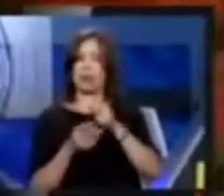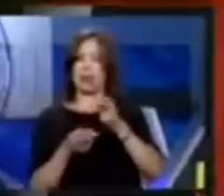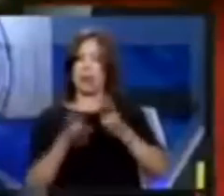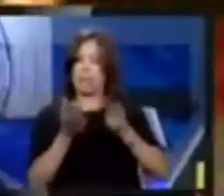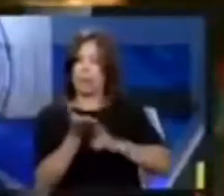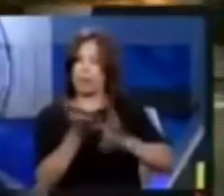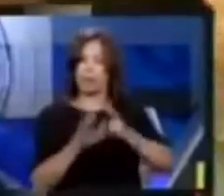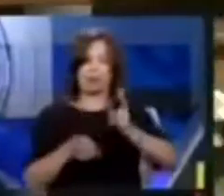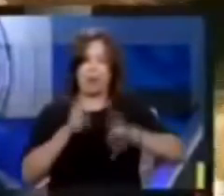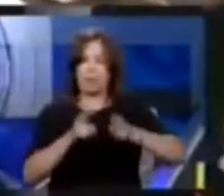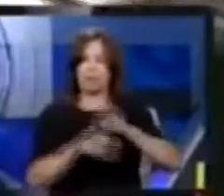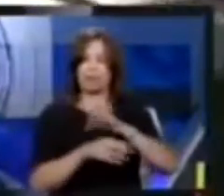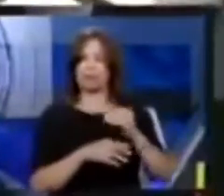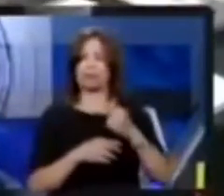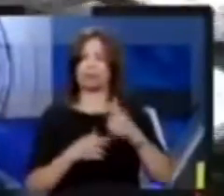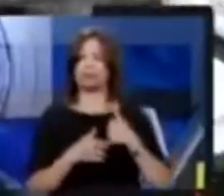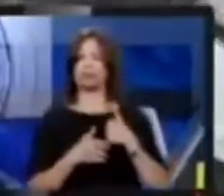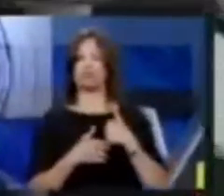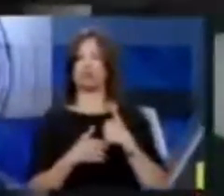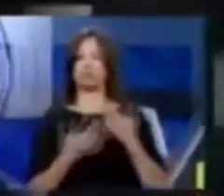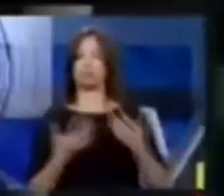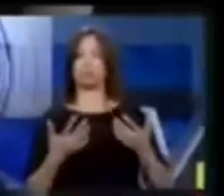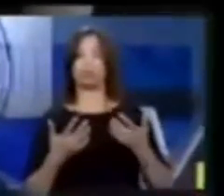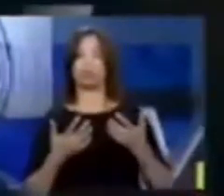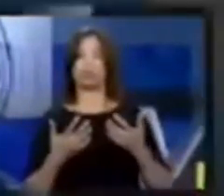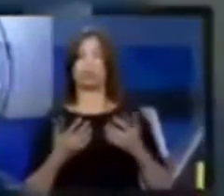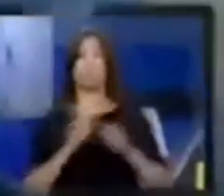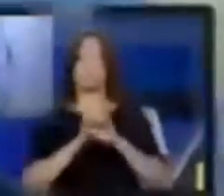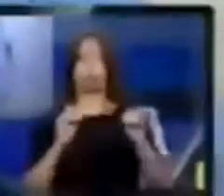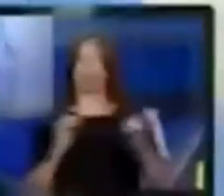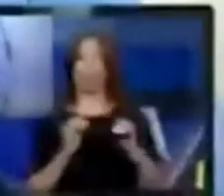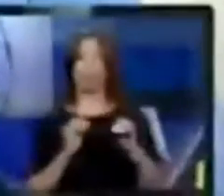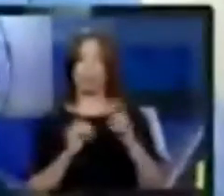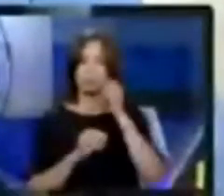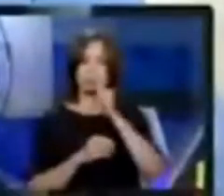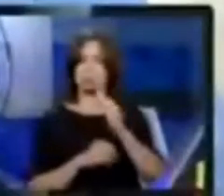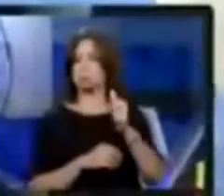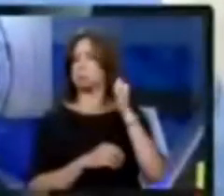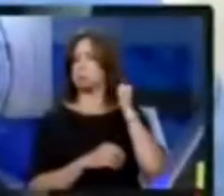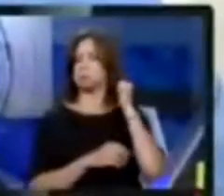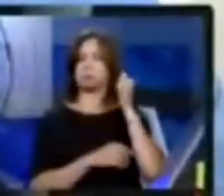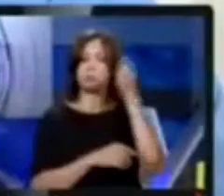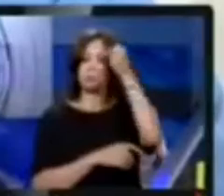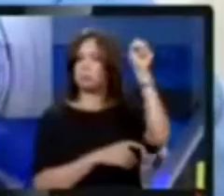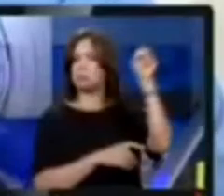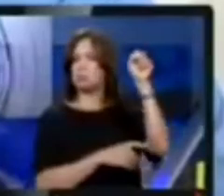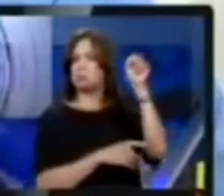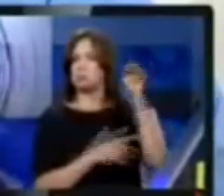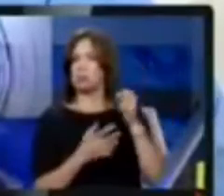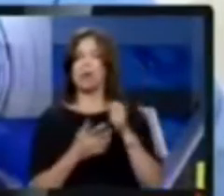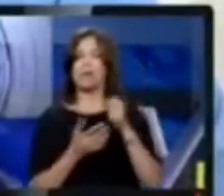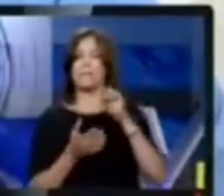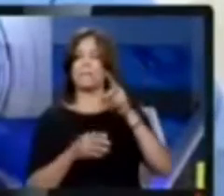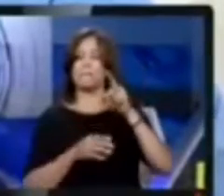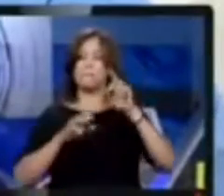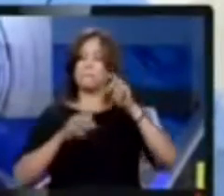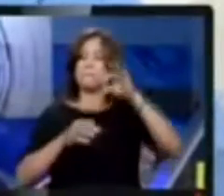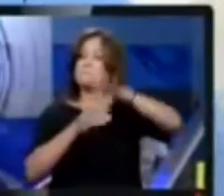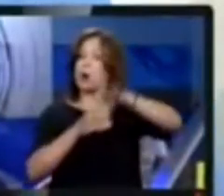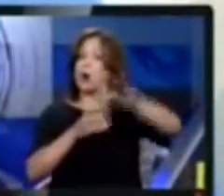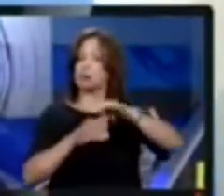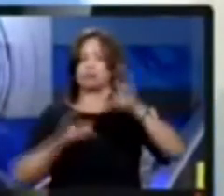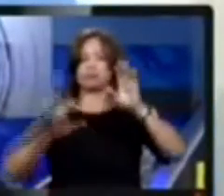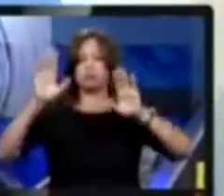vapor. No hacían ningún caso votaban